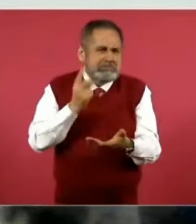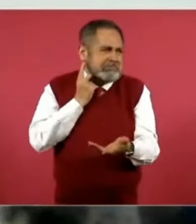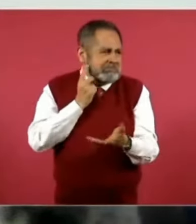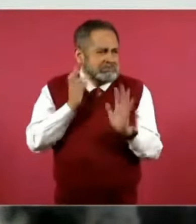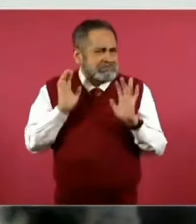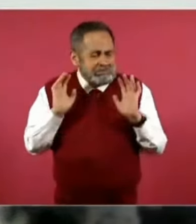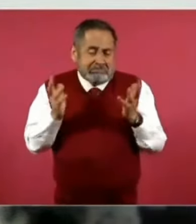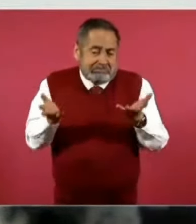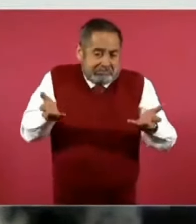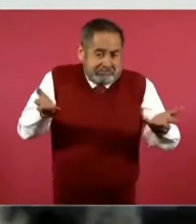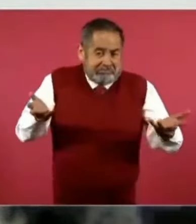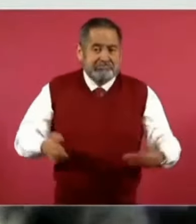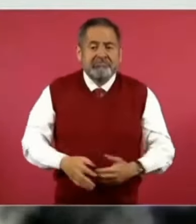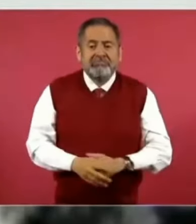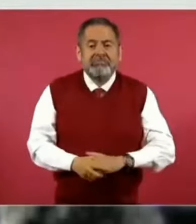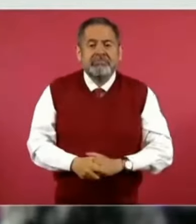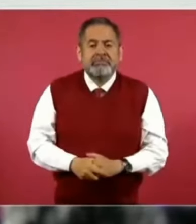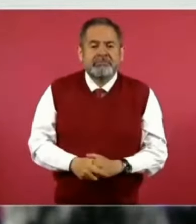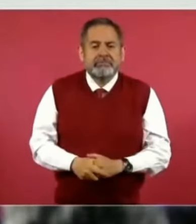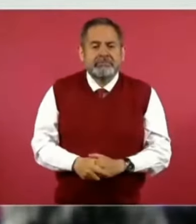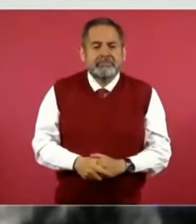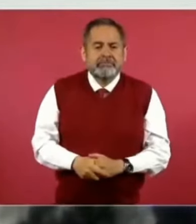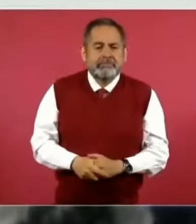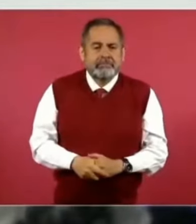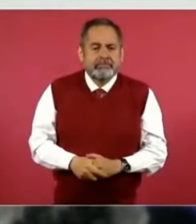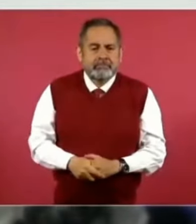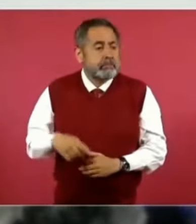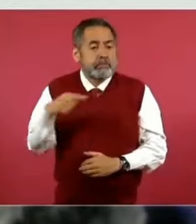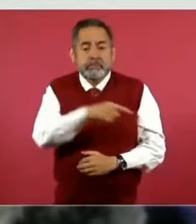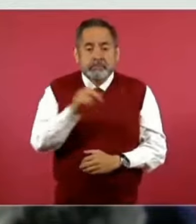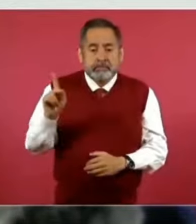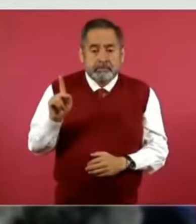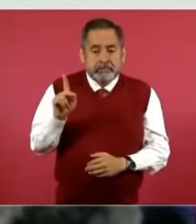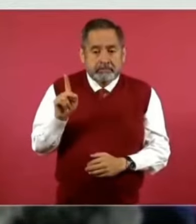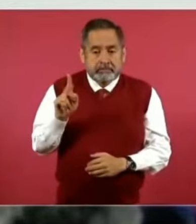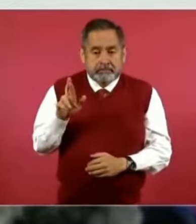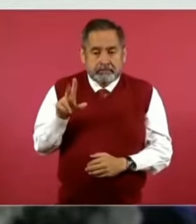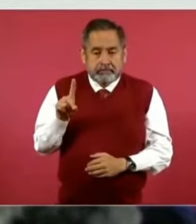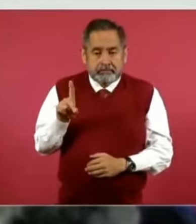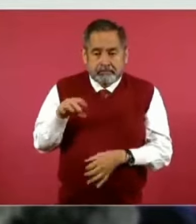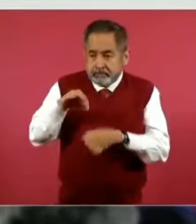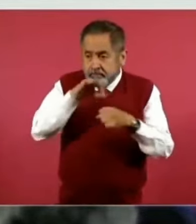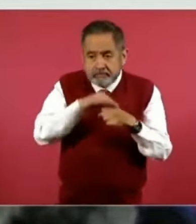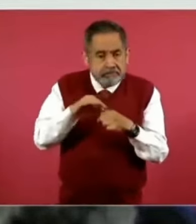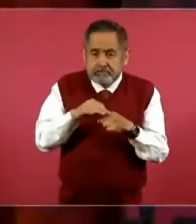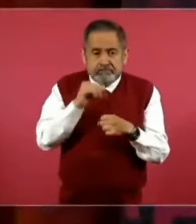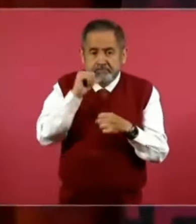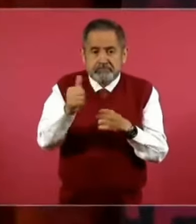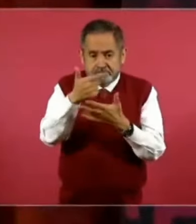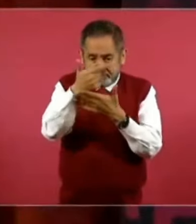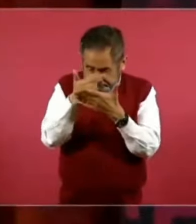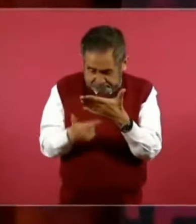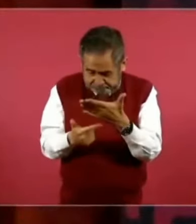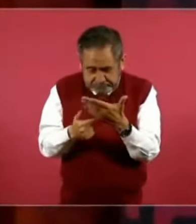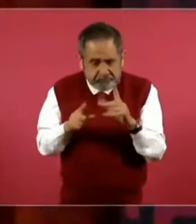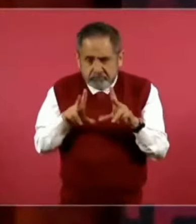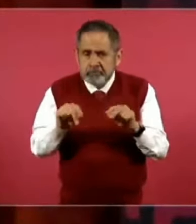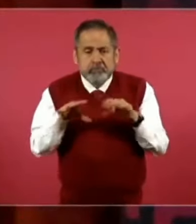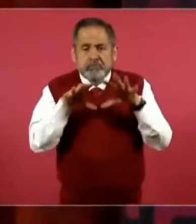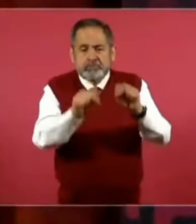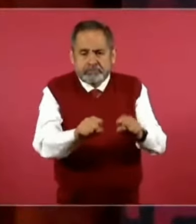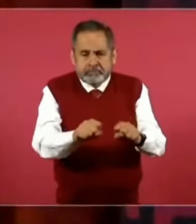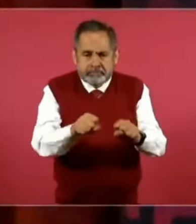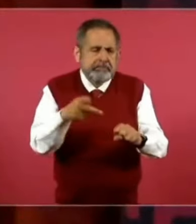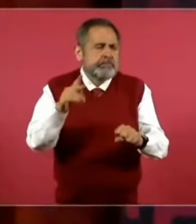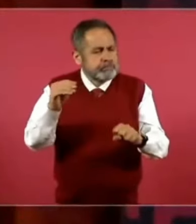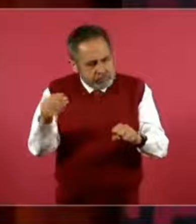no eh no alcanzó registro Pero sí va a tener